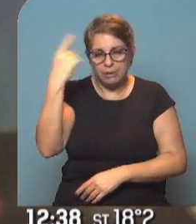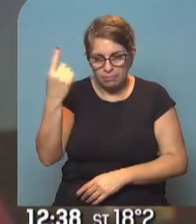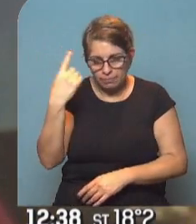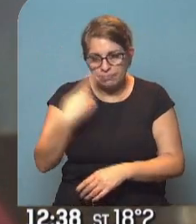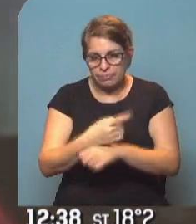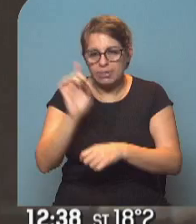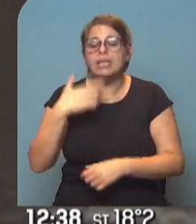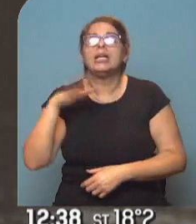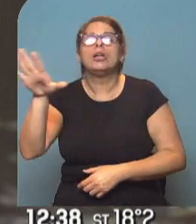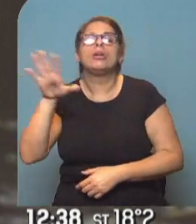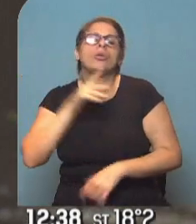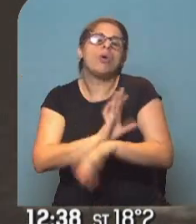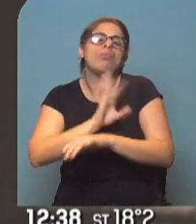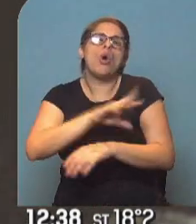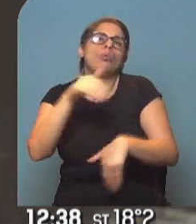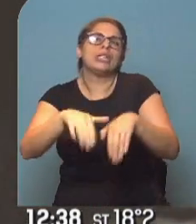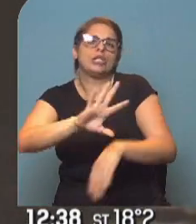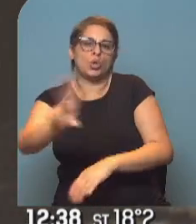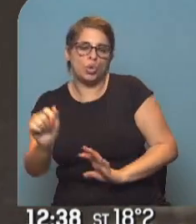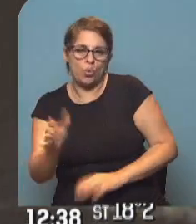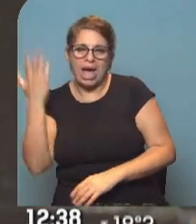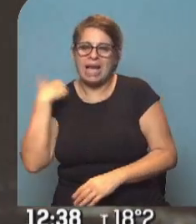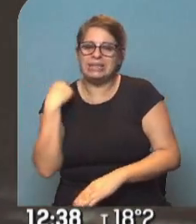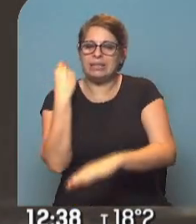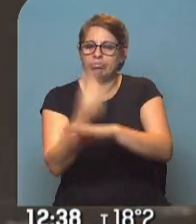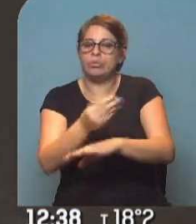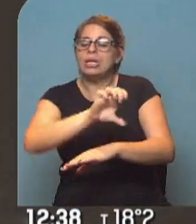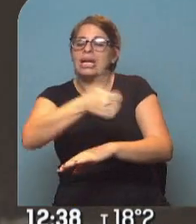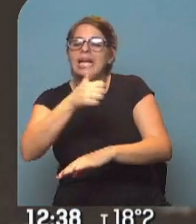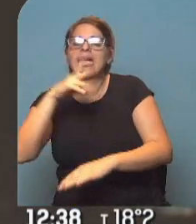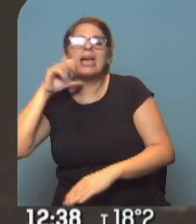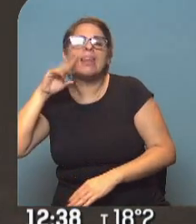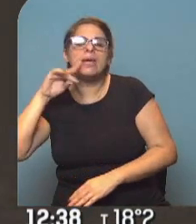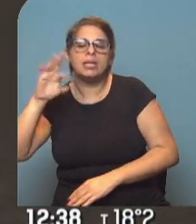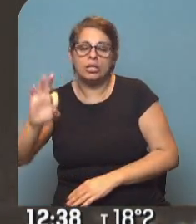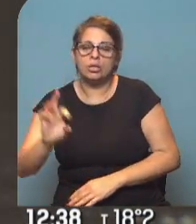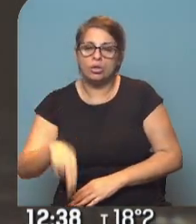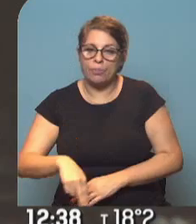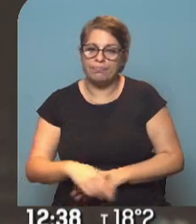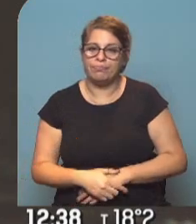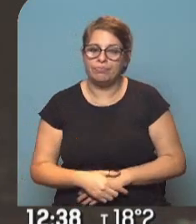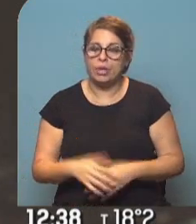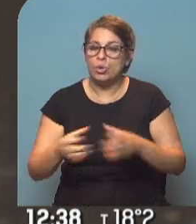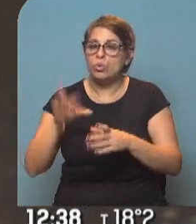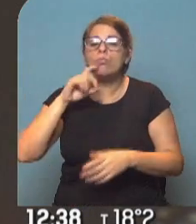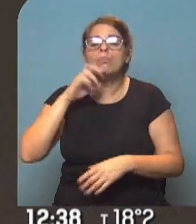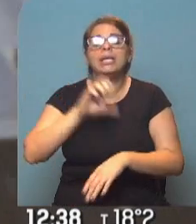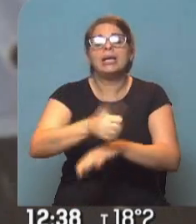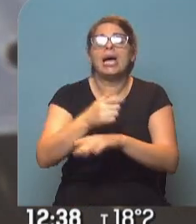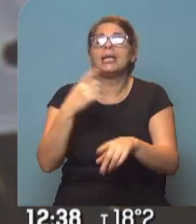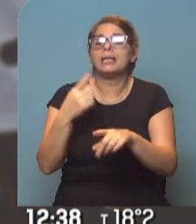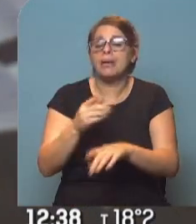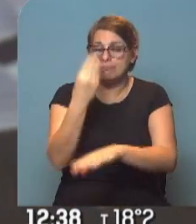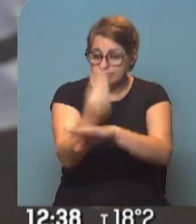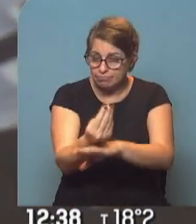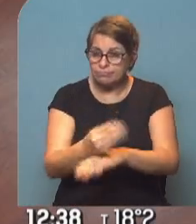reclamaba que le habían robado la elección, estamos hablando de cuando ganó Felipe Calderón, que terminó con la primacía del PRI y gana por el PAN Felipe